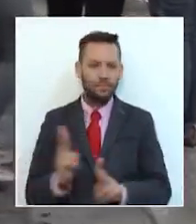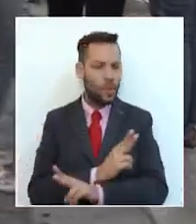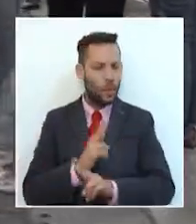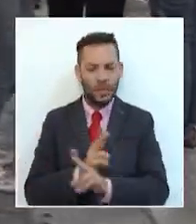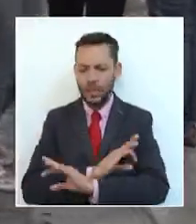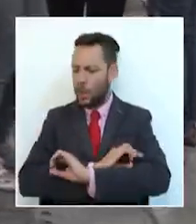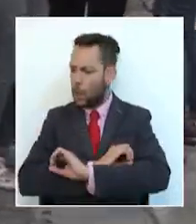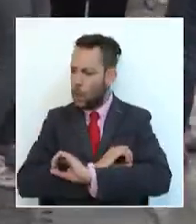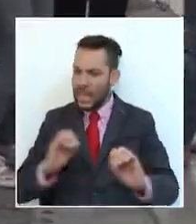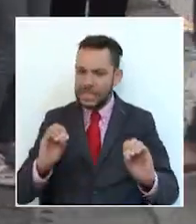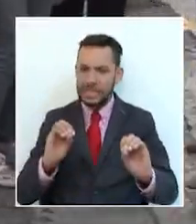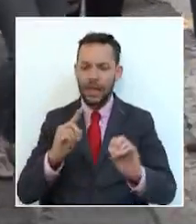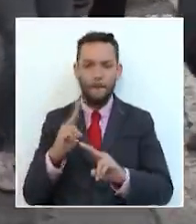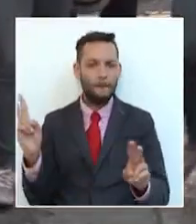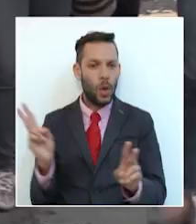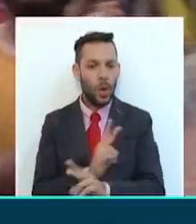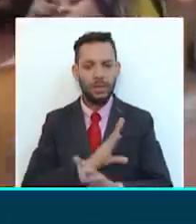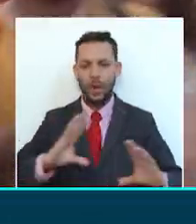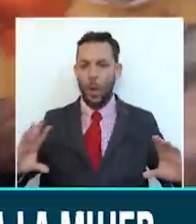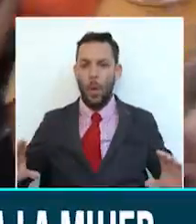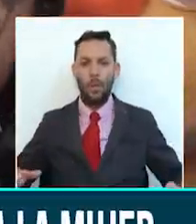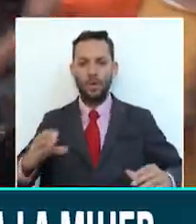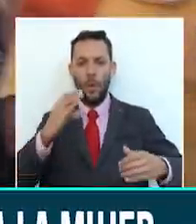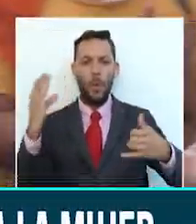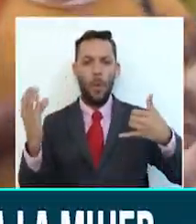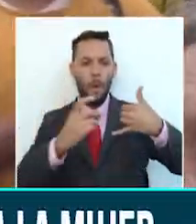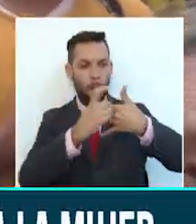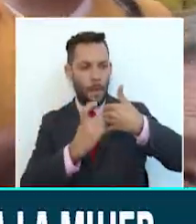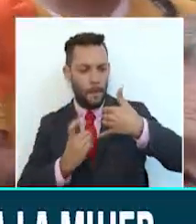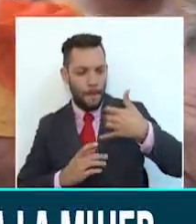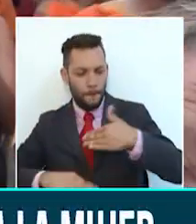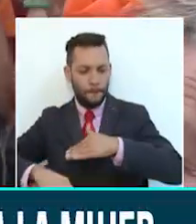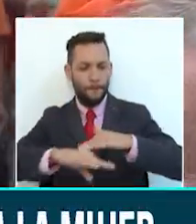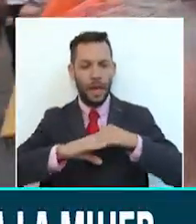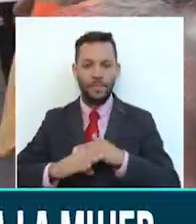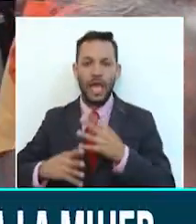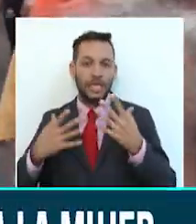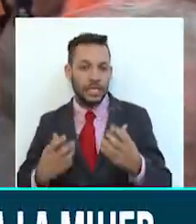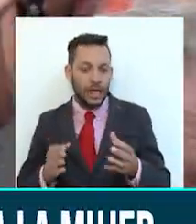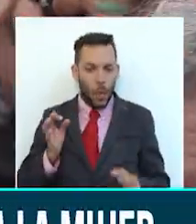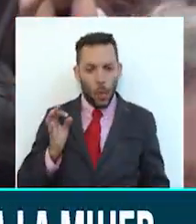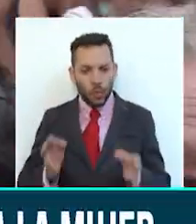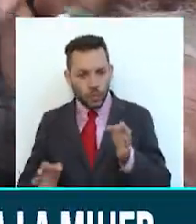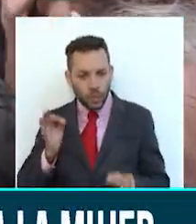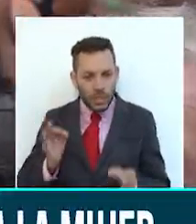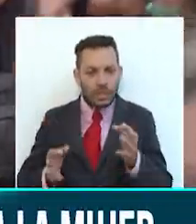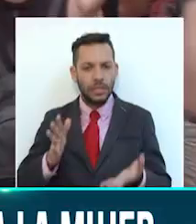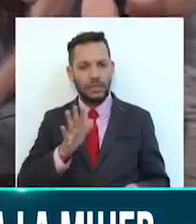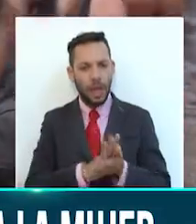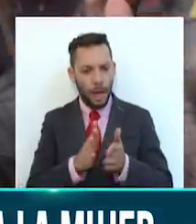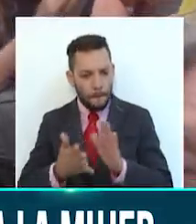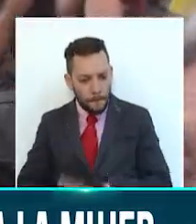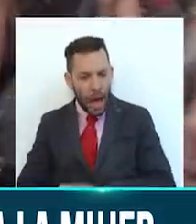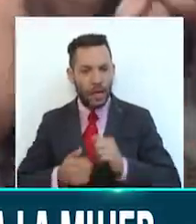pero especialmente que no haya más violencias contra el pueblo colombiano. Para que haya paz, justicia y se